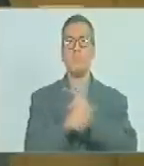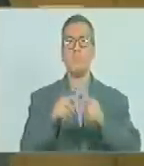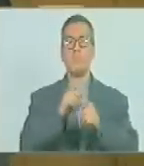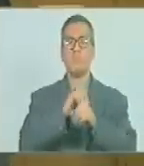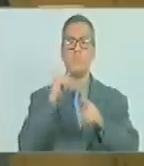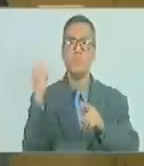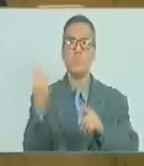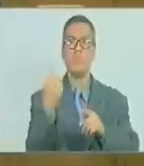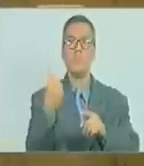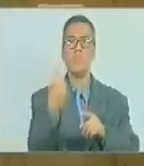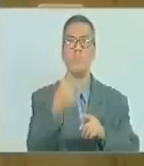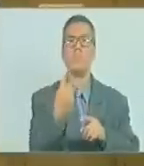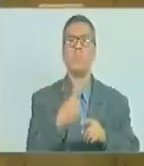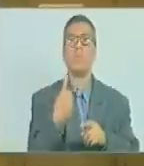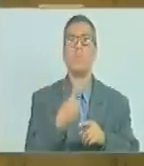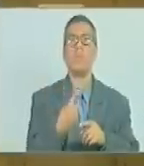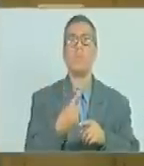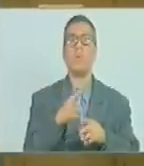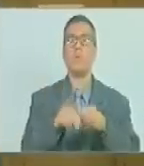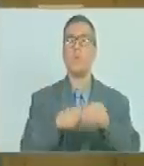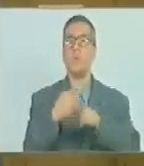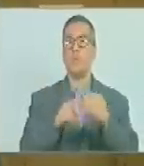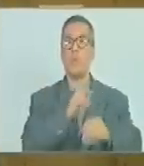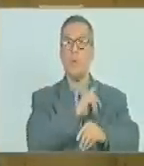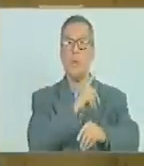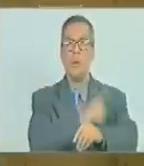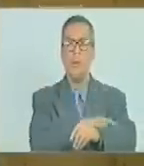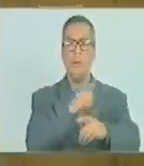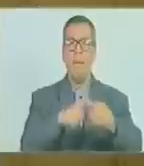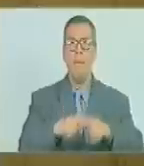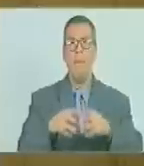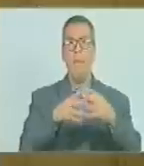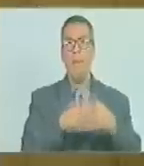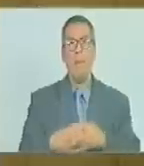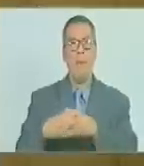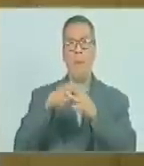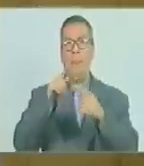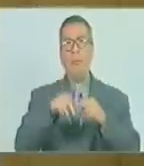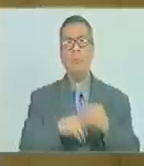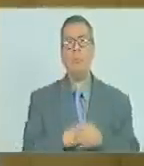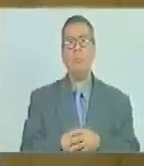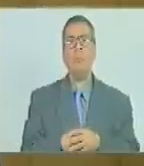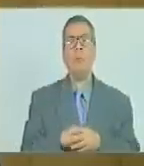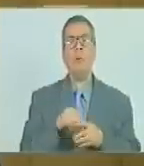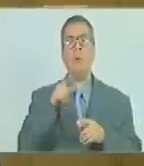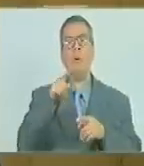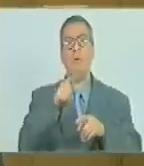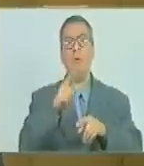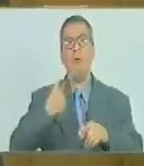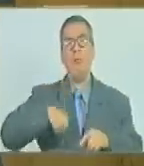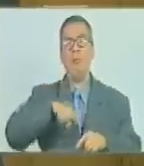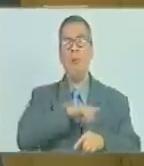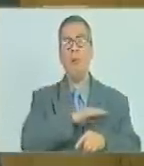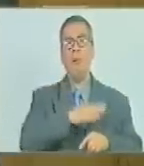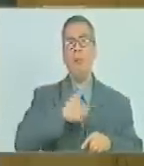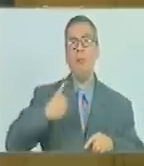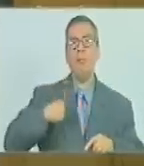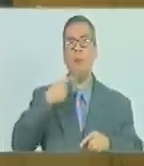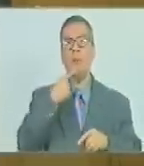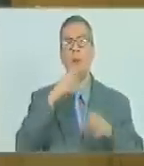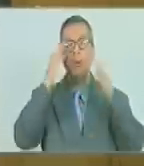boomerang en contra de los poderes imperiales occidentales. Y en ese sentido nosotros queremos